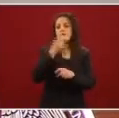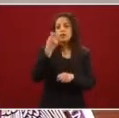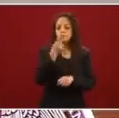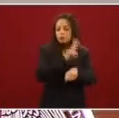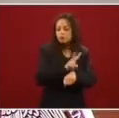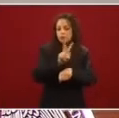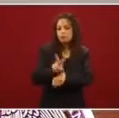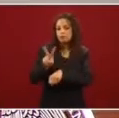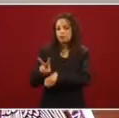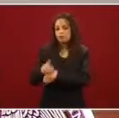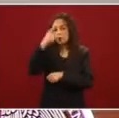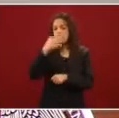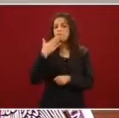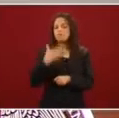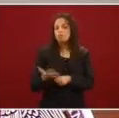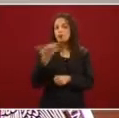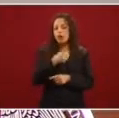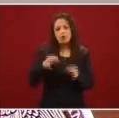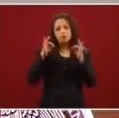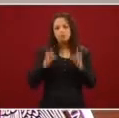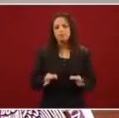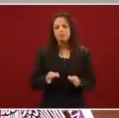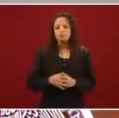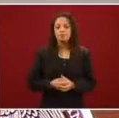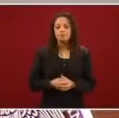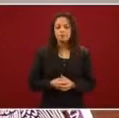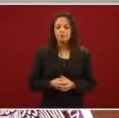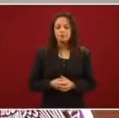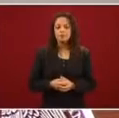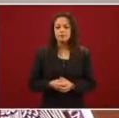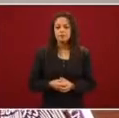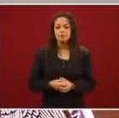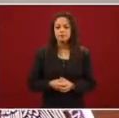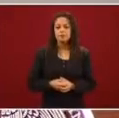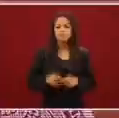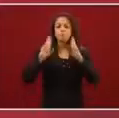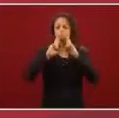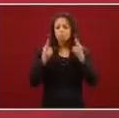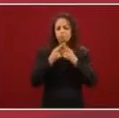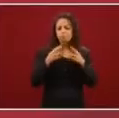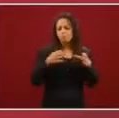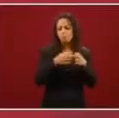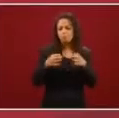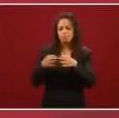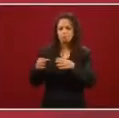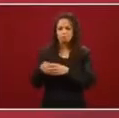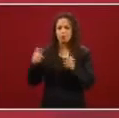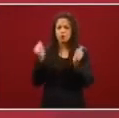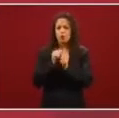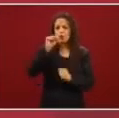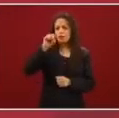tenido acercamientos con todos los grupos de manera en reuniones, unas de ellas organizadas por la Semarnat, reuniones privadas,